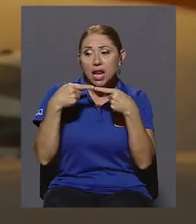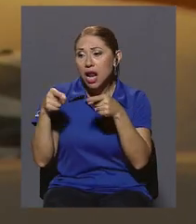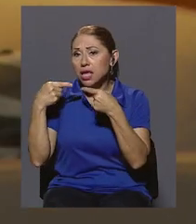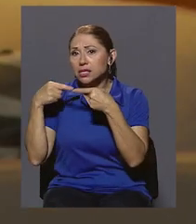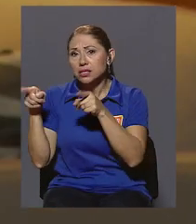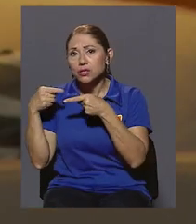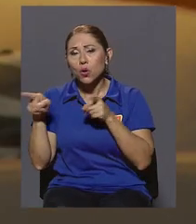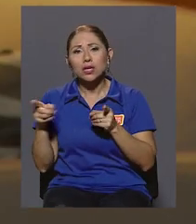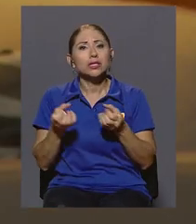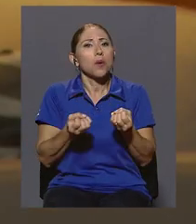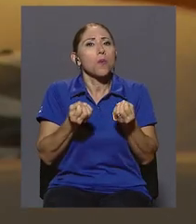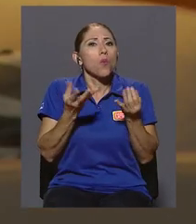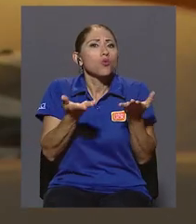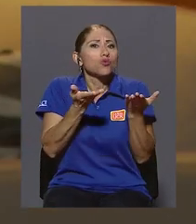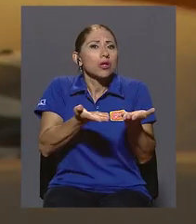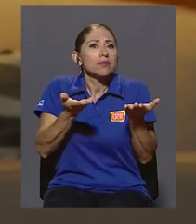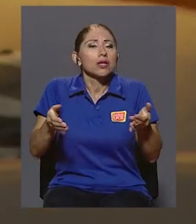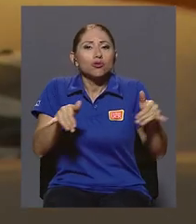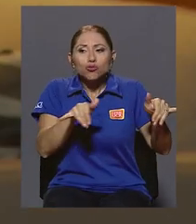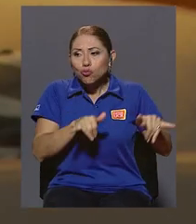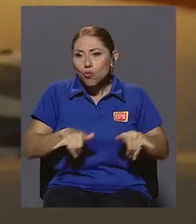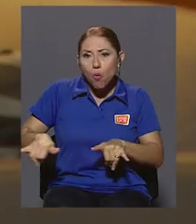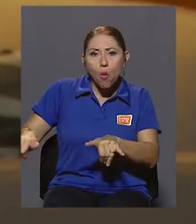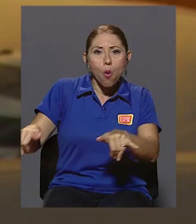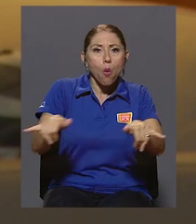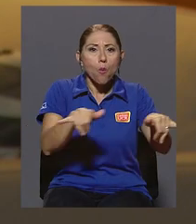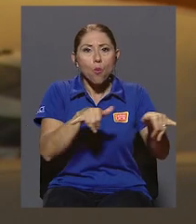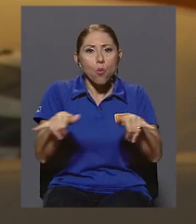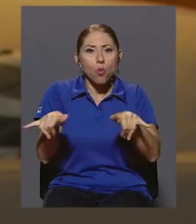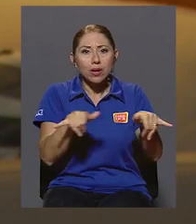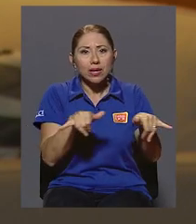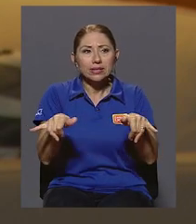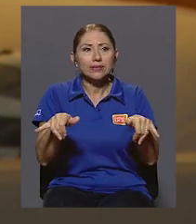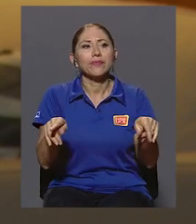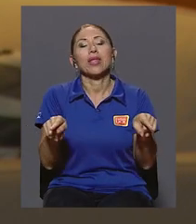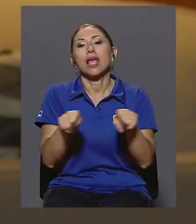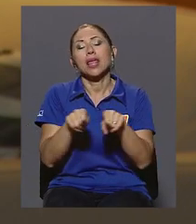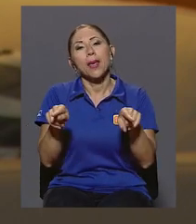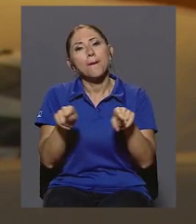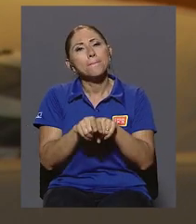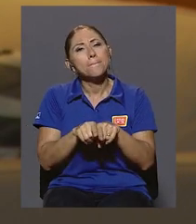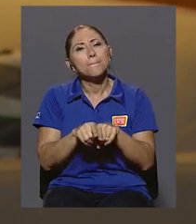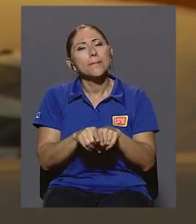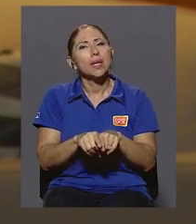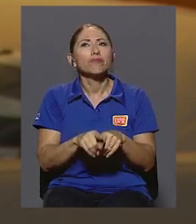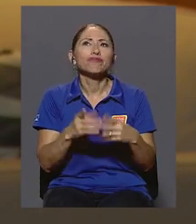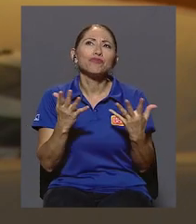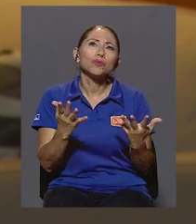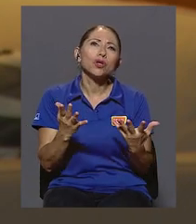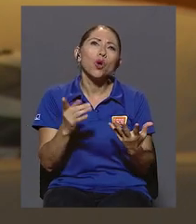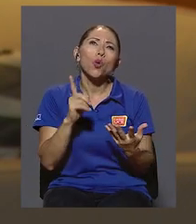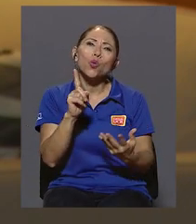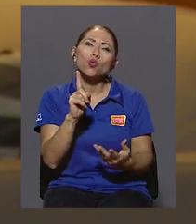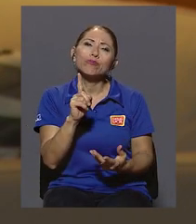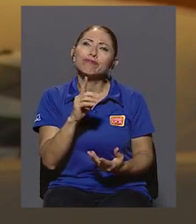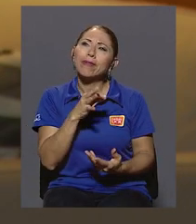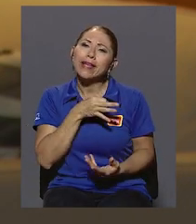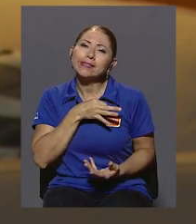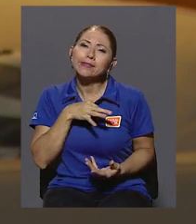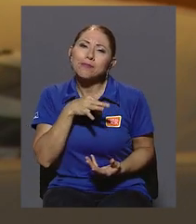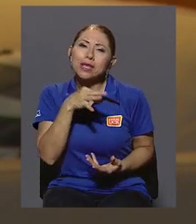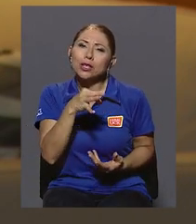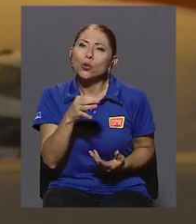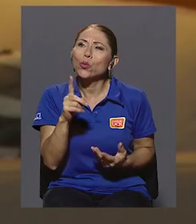muchos aspectos que son comunes y hay incluso un, ¿cómo llamarlo?, un espíritu o un